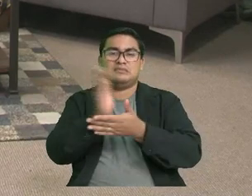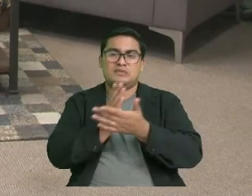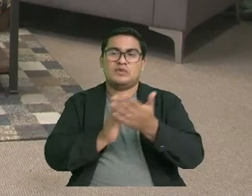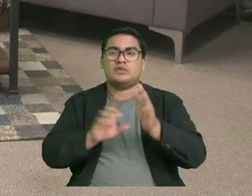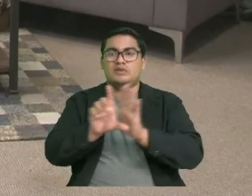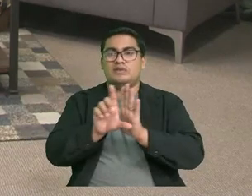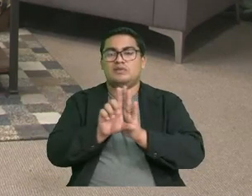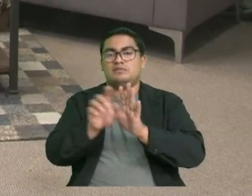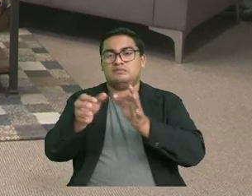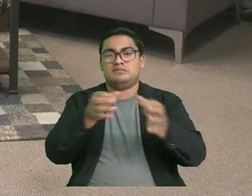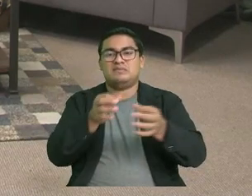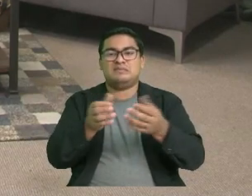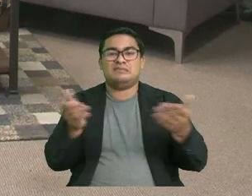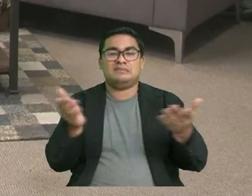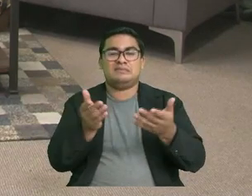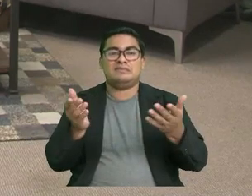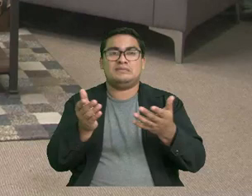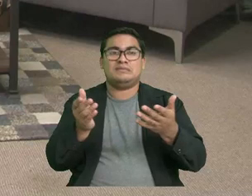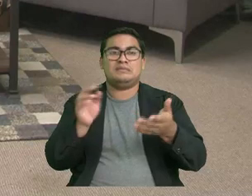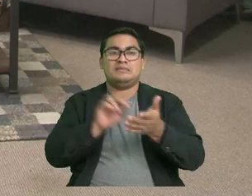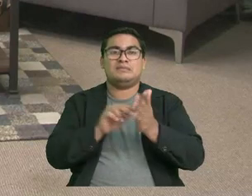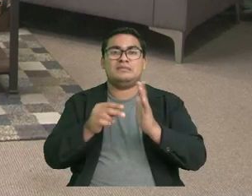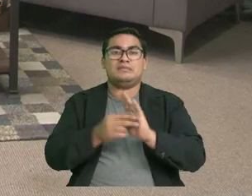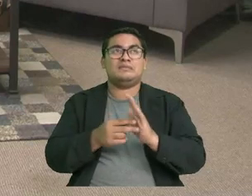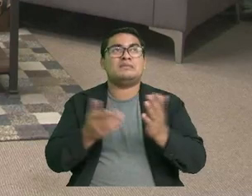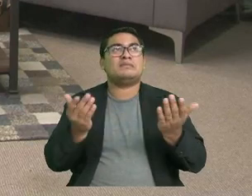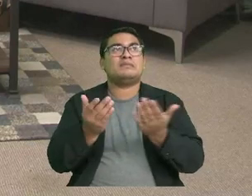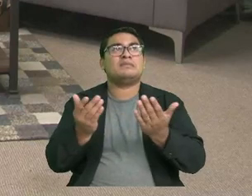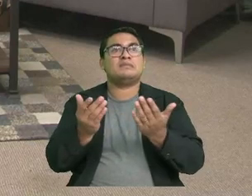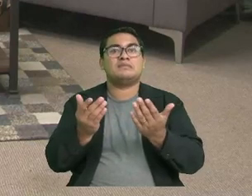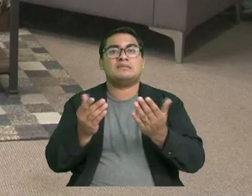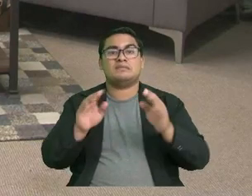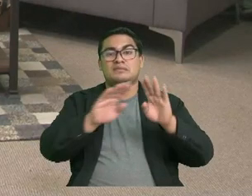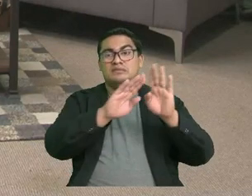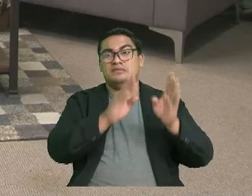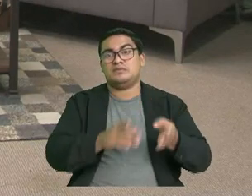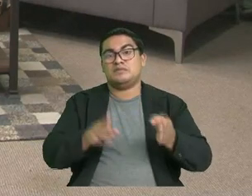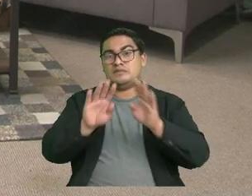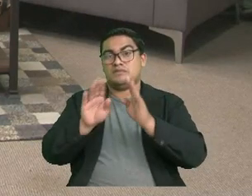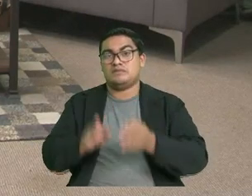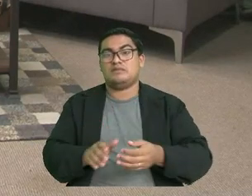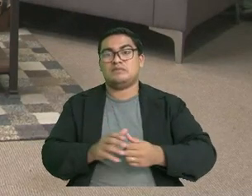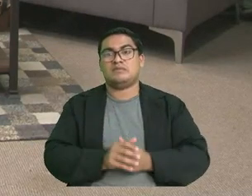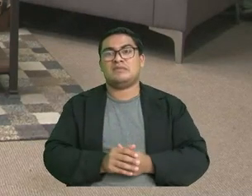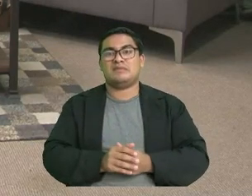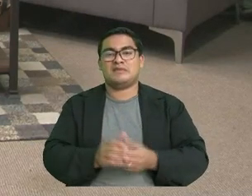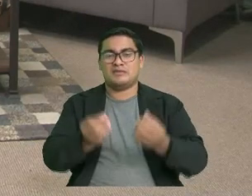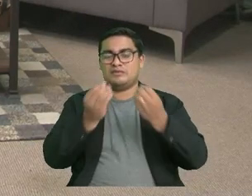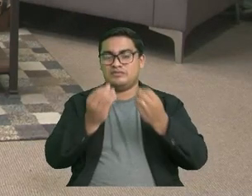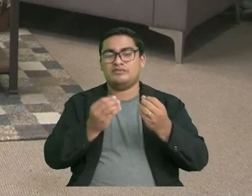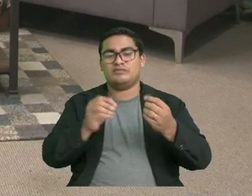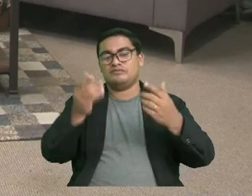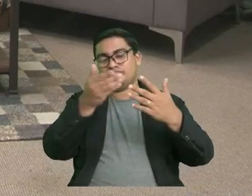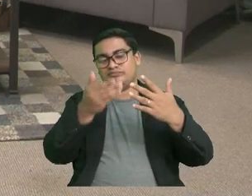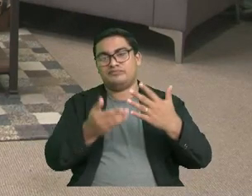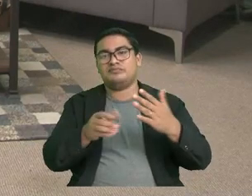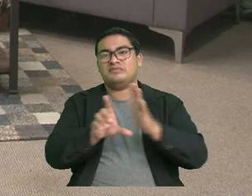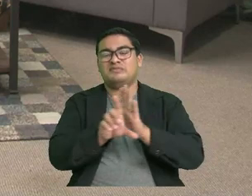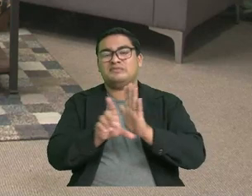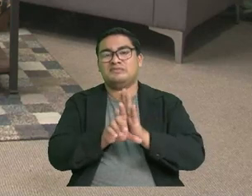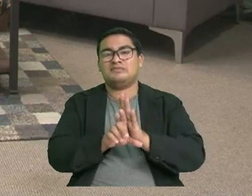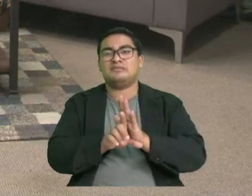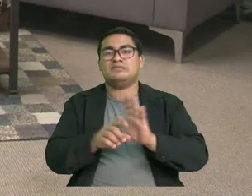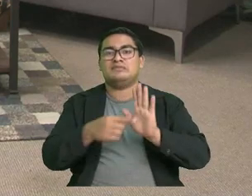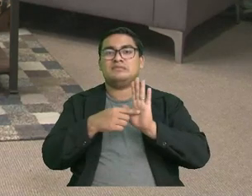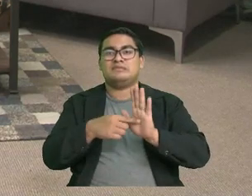leyes que garantizan y tutelan precisamente esa inclusión de las mujeres? Bueno, nosotros tenemos muchas leyes. Una de nuestras